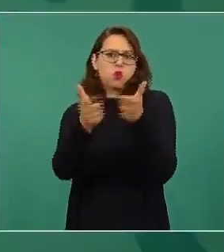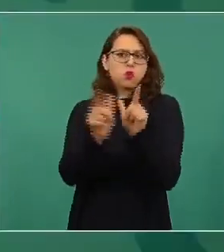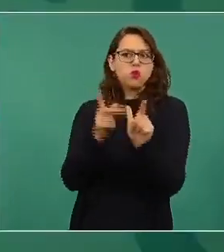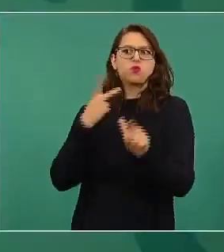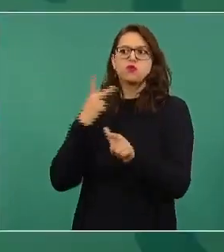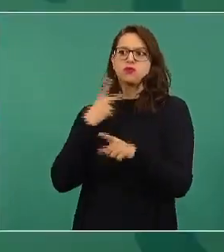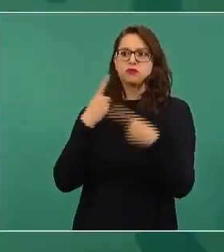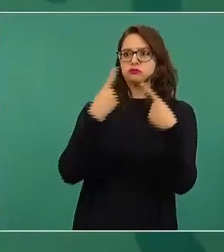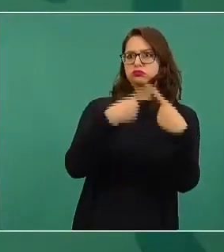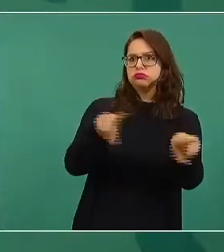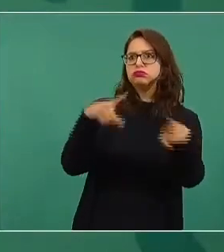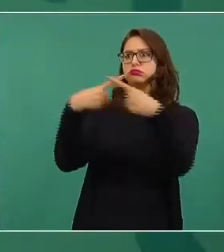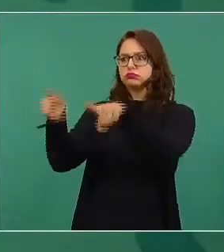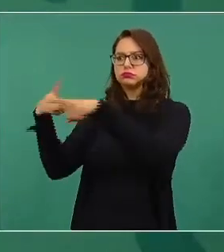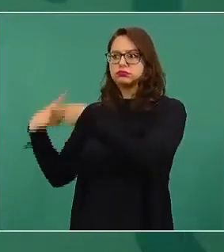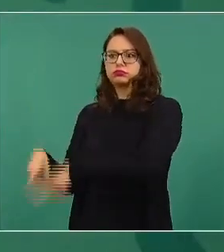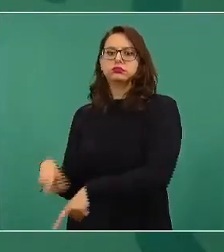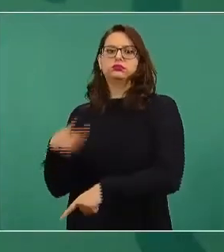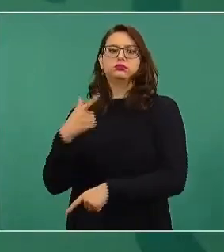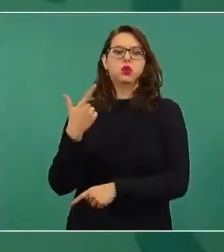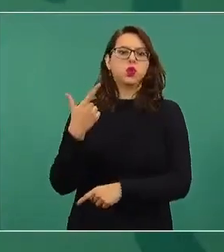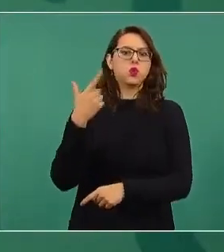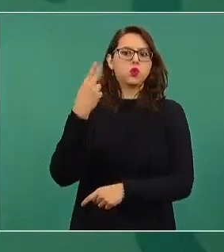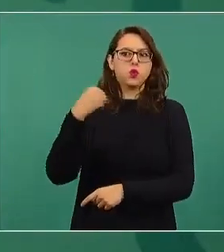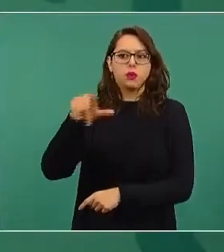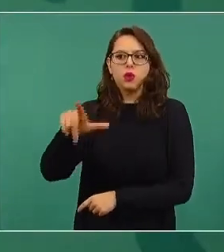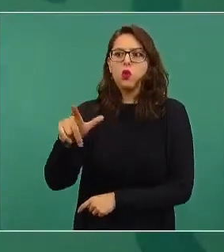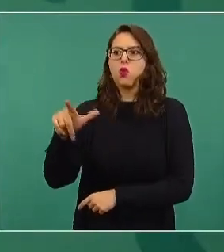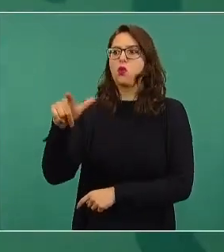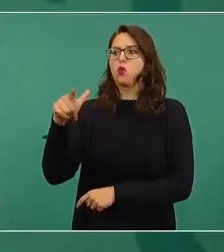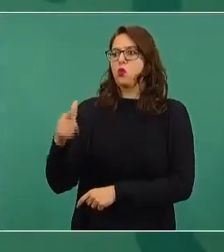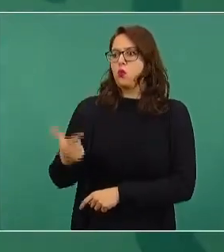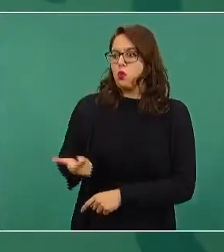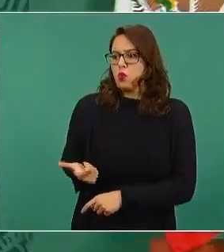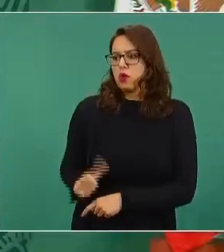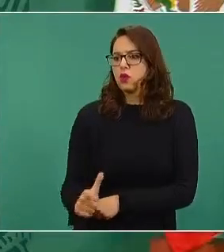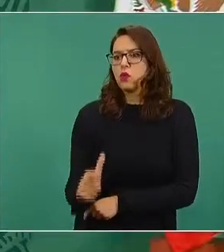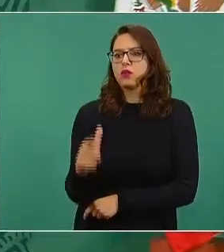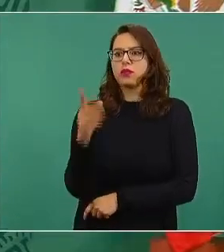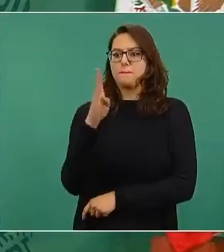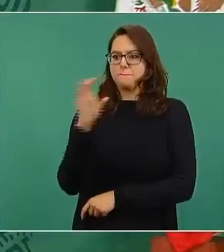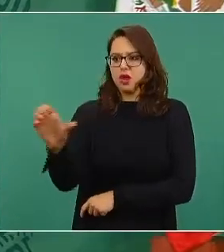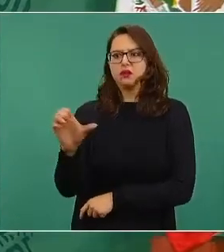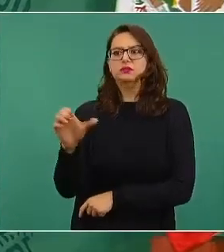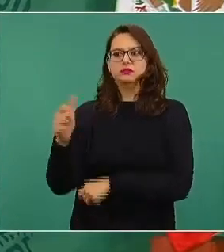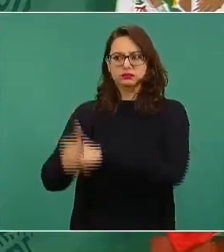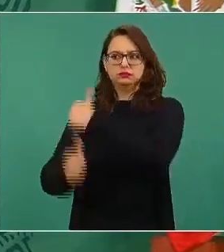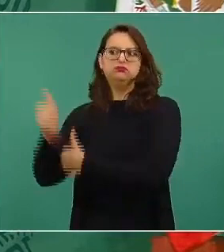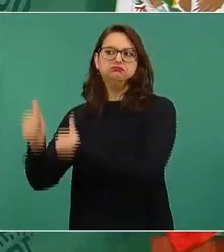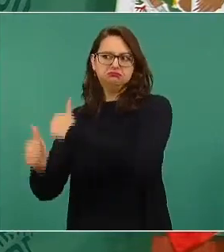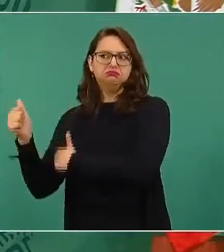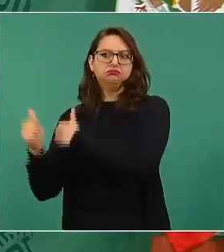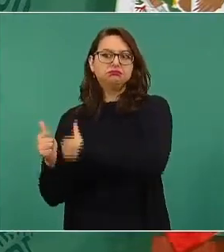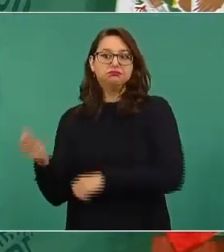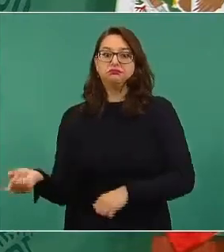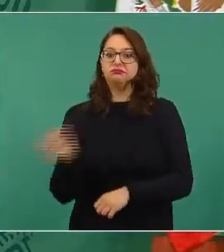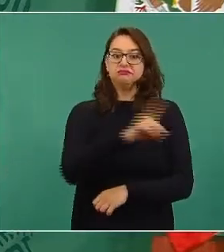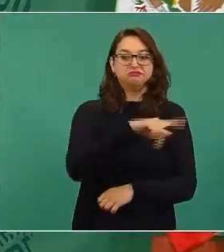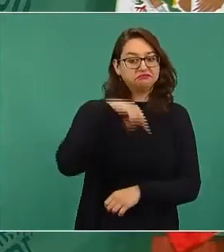Nuevo León, en Guanajuato, en Baja California, pero en Tabasco nunca.